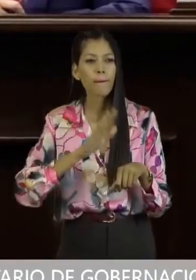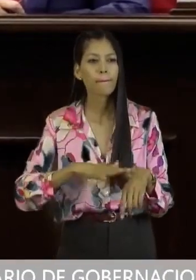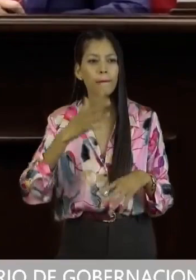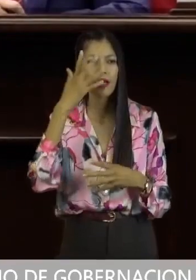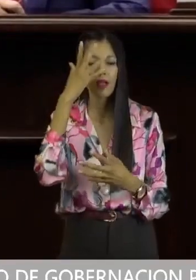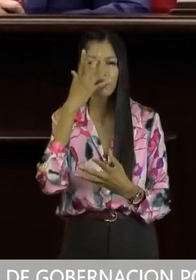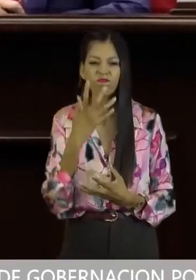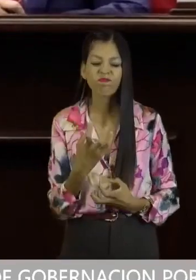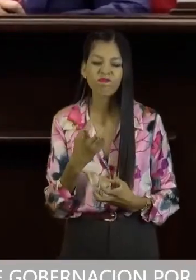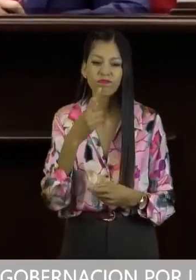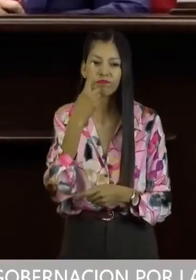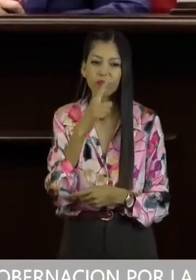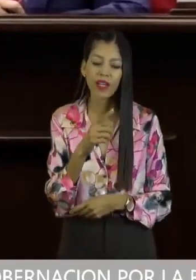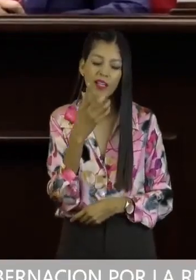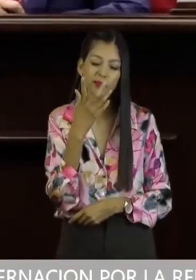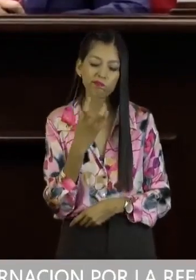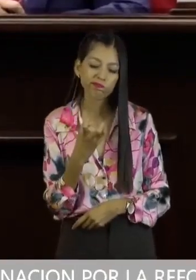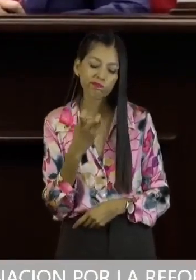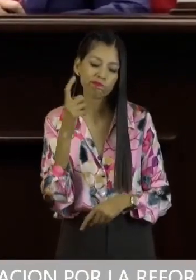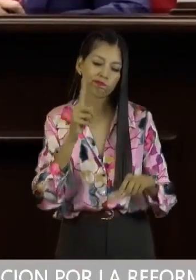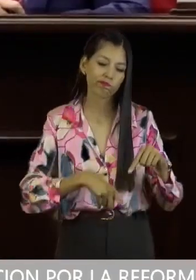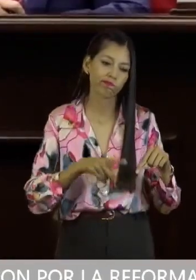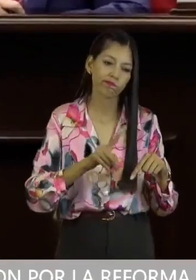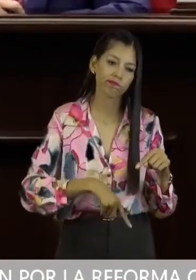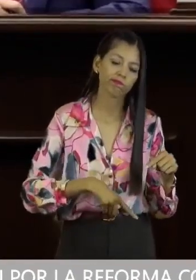del combate a la inseguridad?